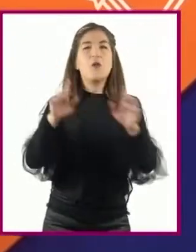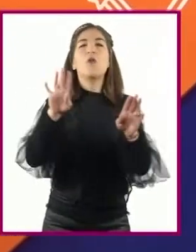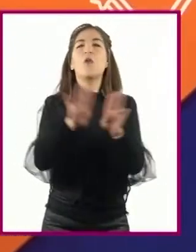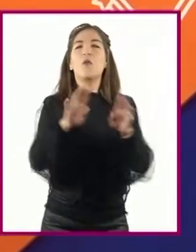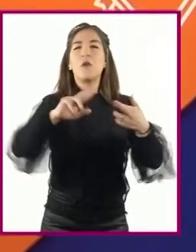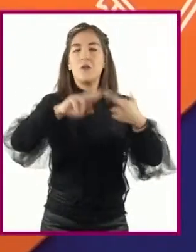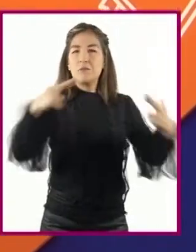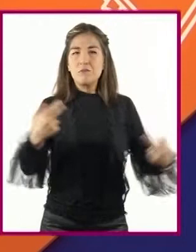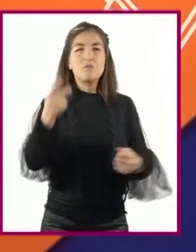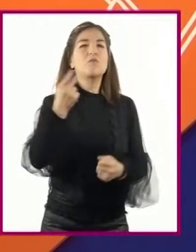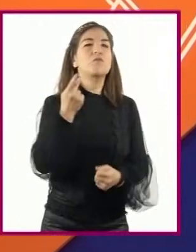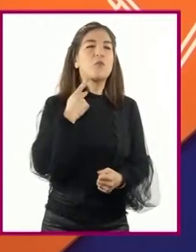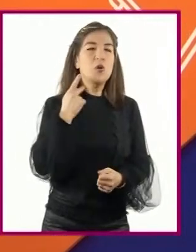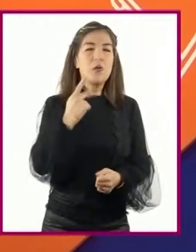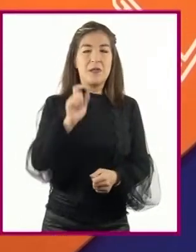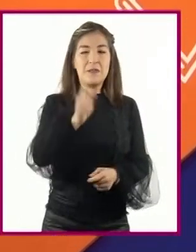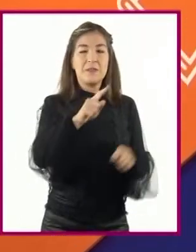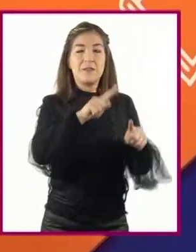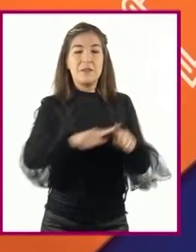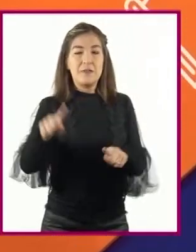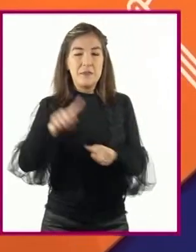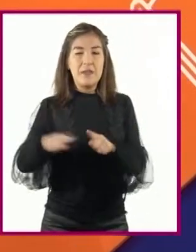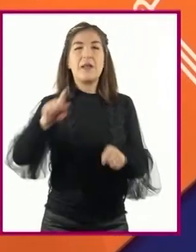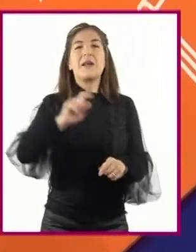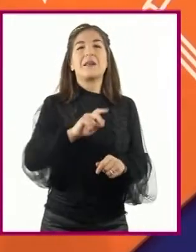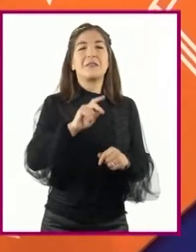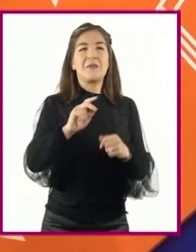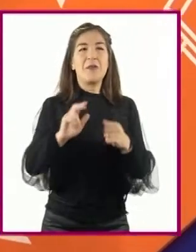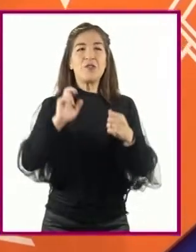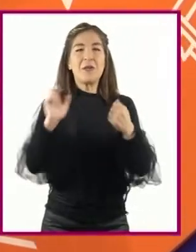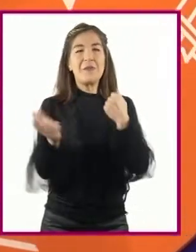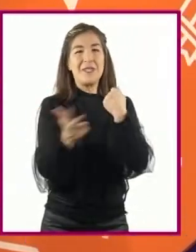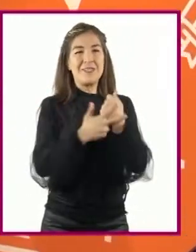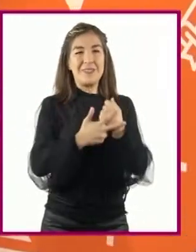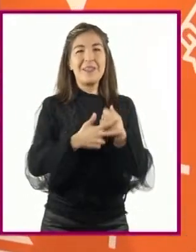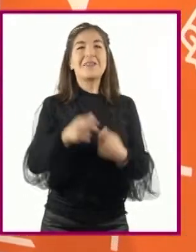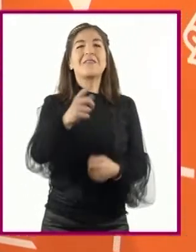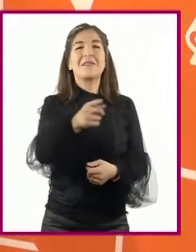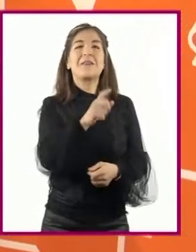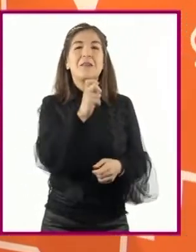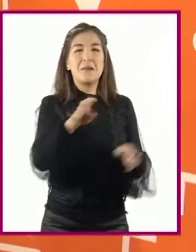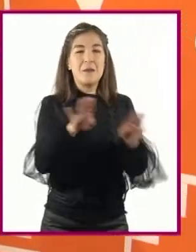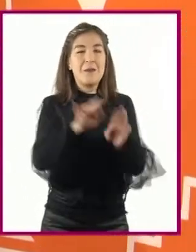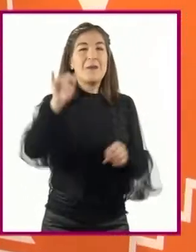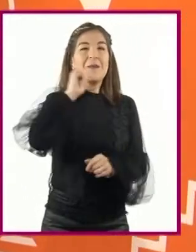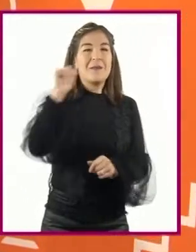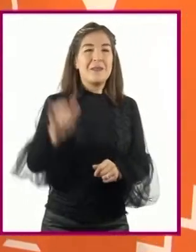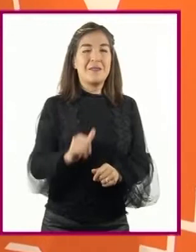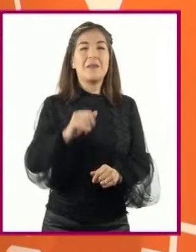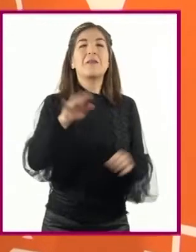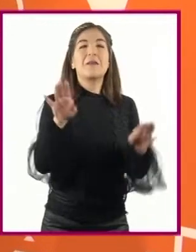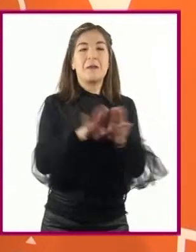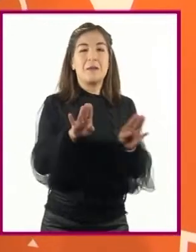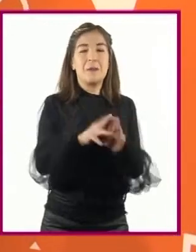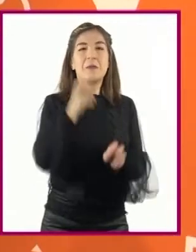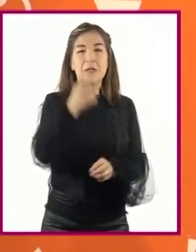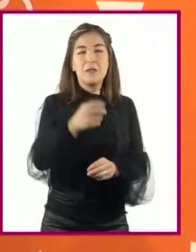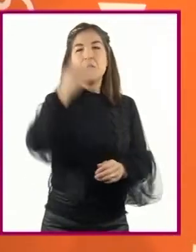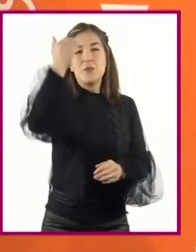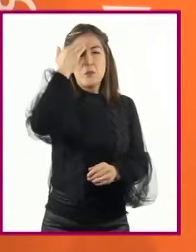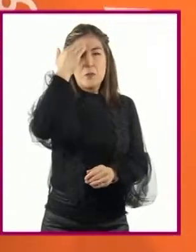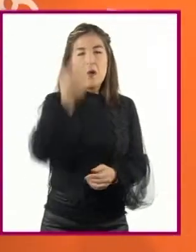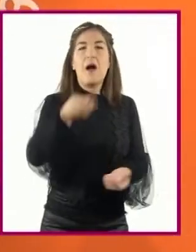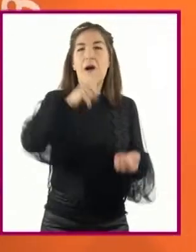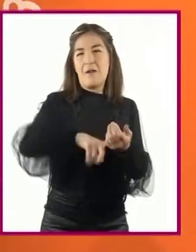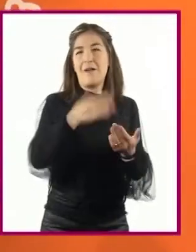políticas de los diferentes países europeos, Italia no era el país unificado que conocemos en